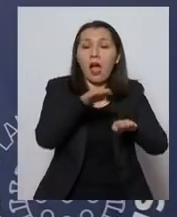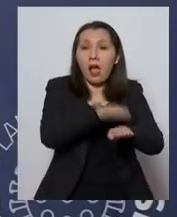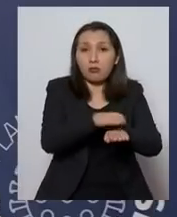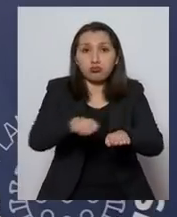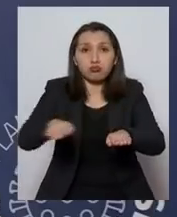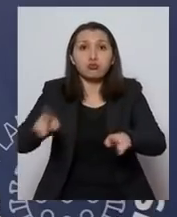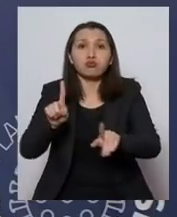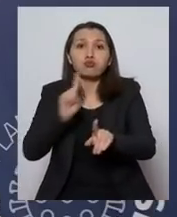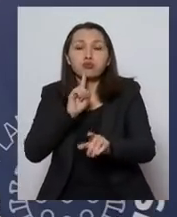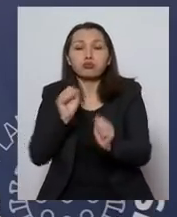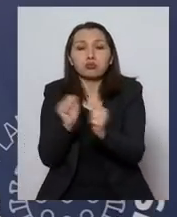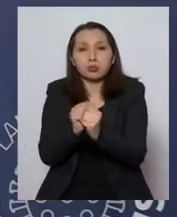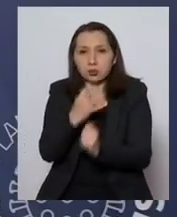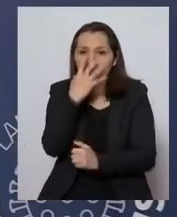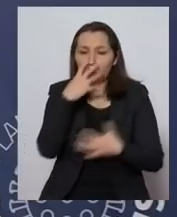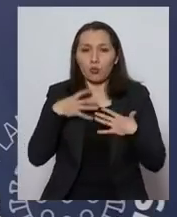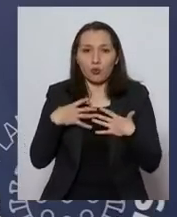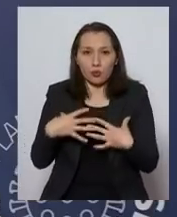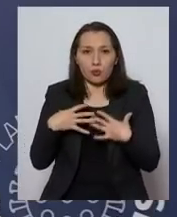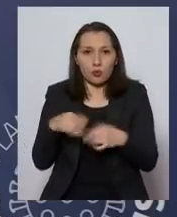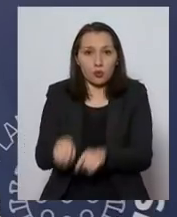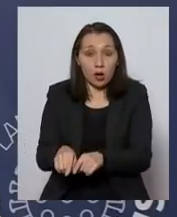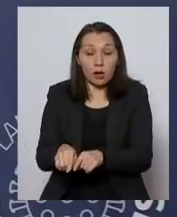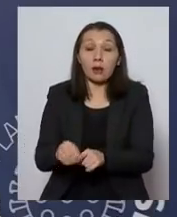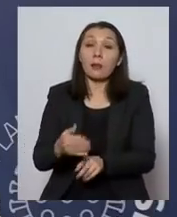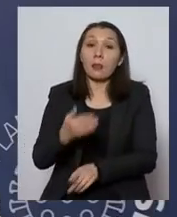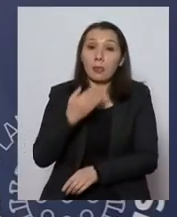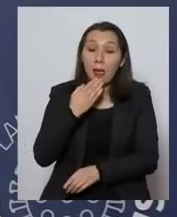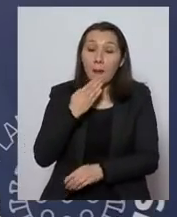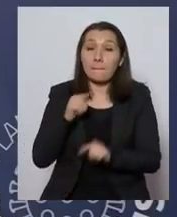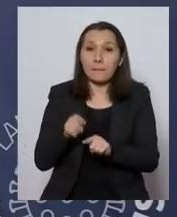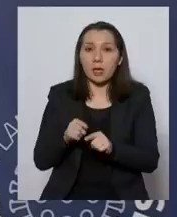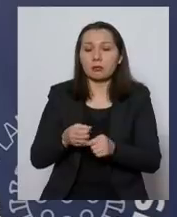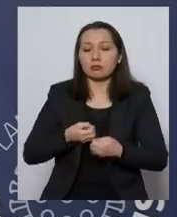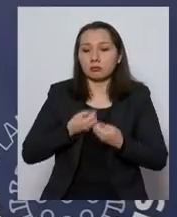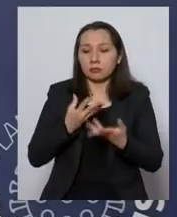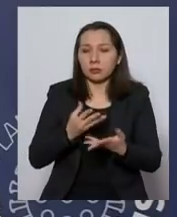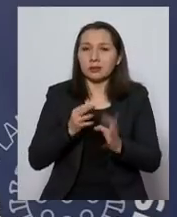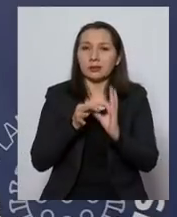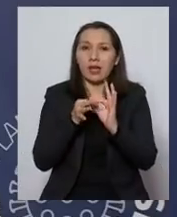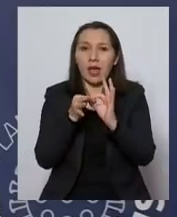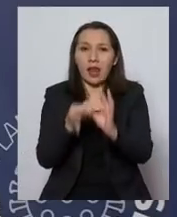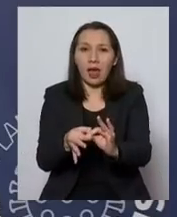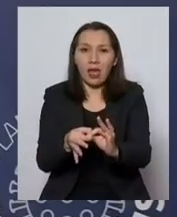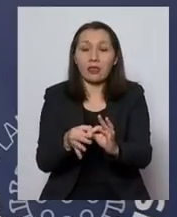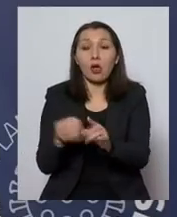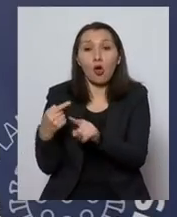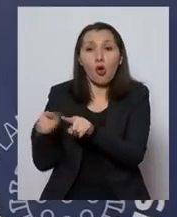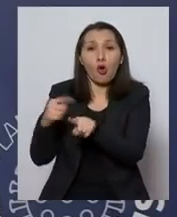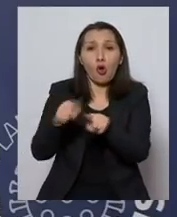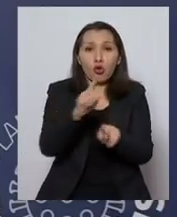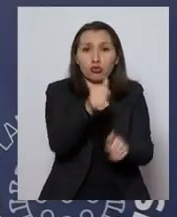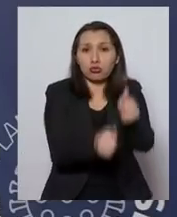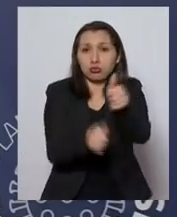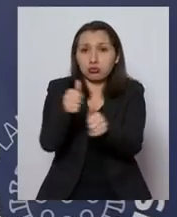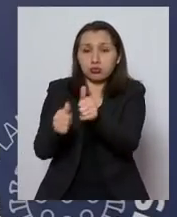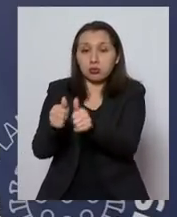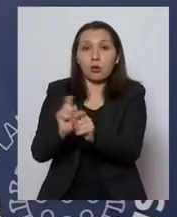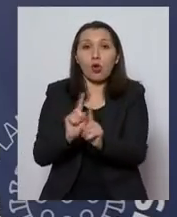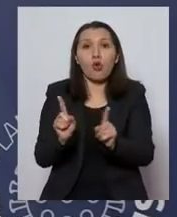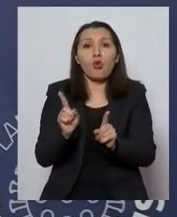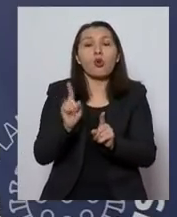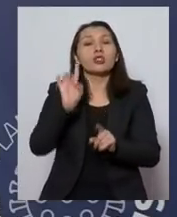respirador, y tenemos que también expresar nuestro agradecimiento a los otros profesionales,